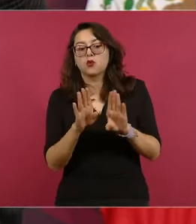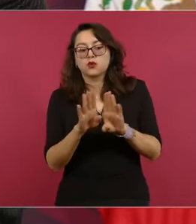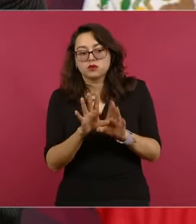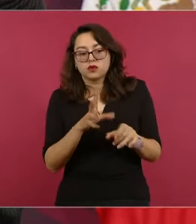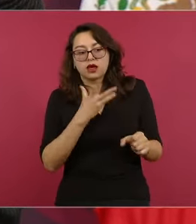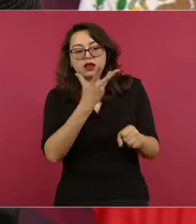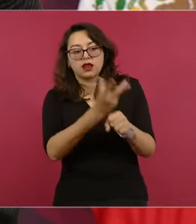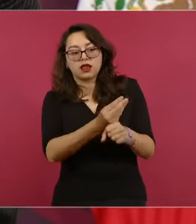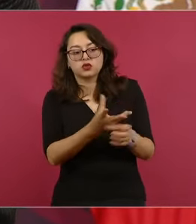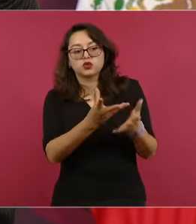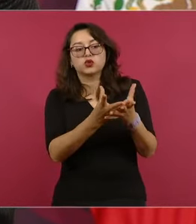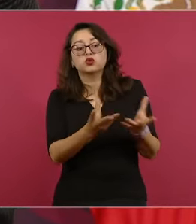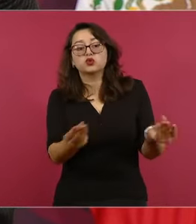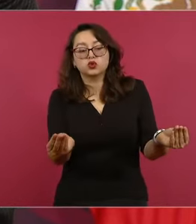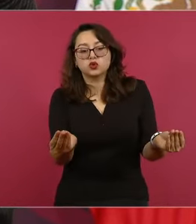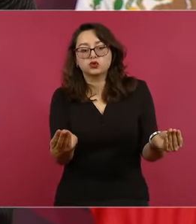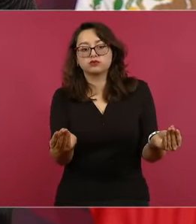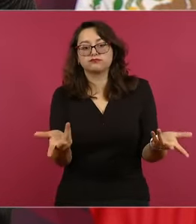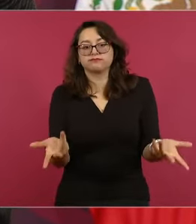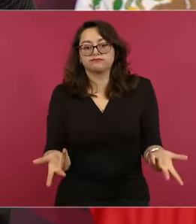también